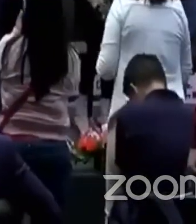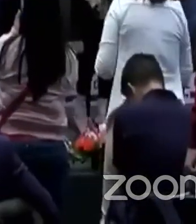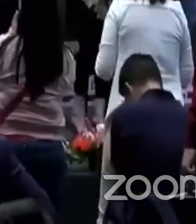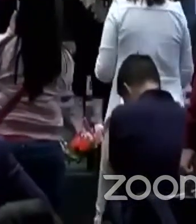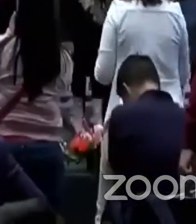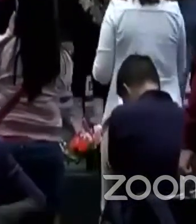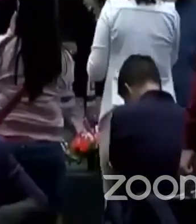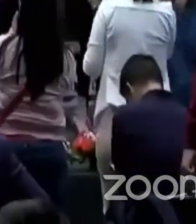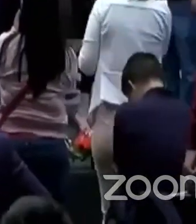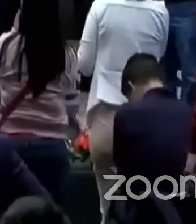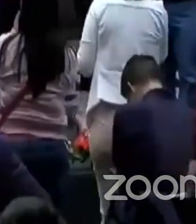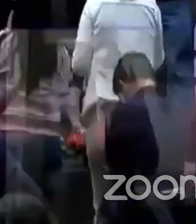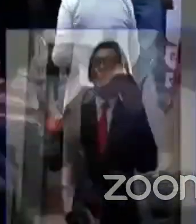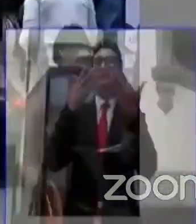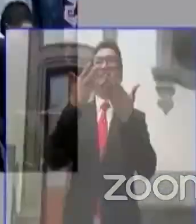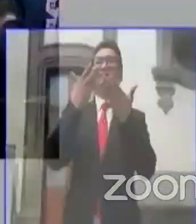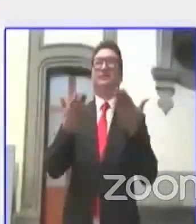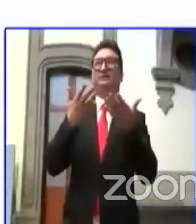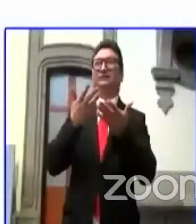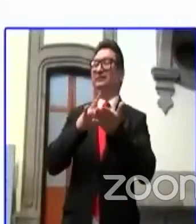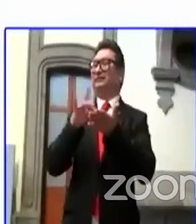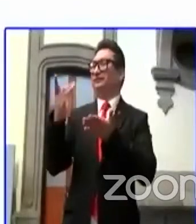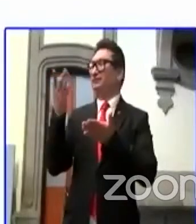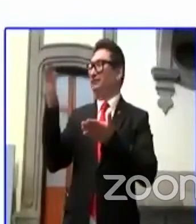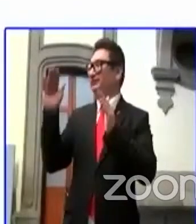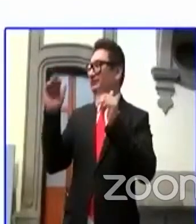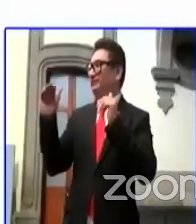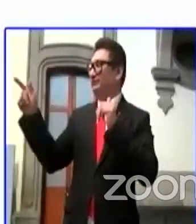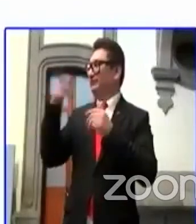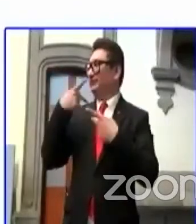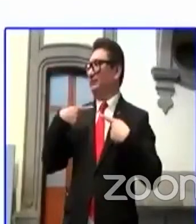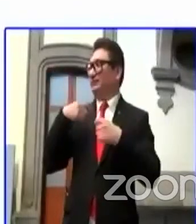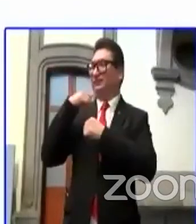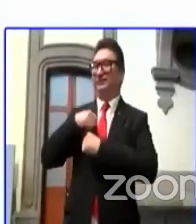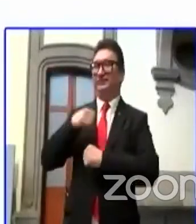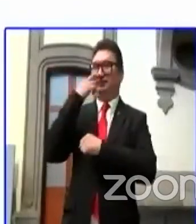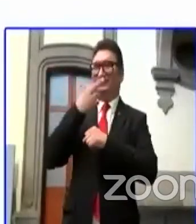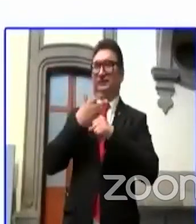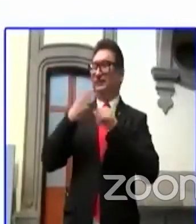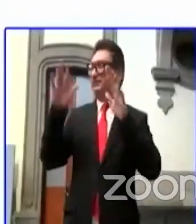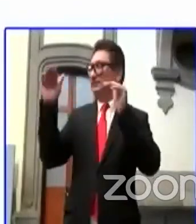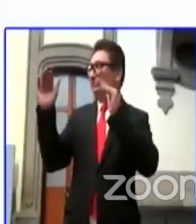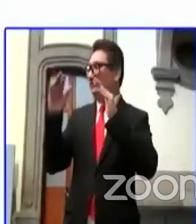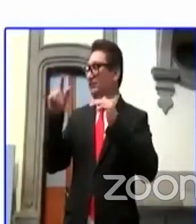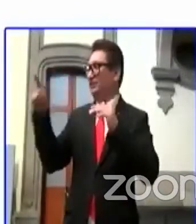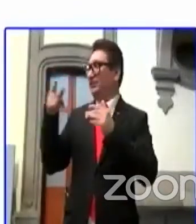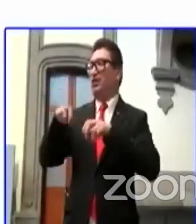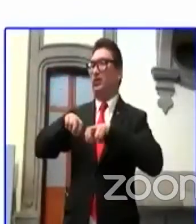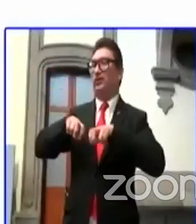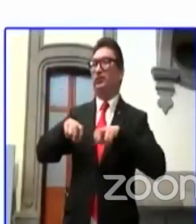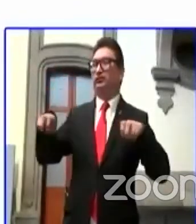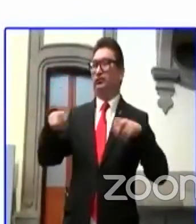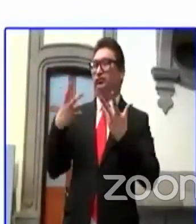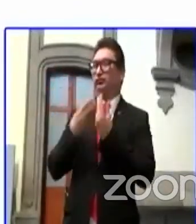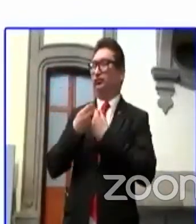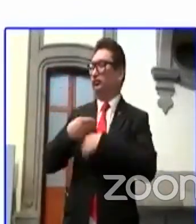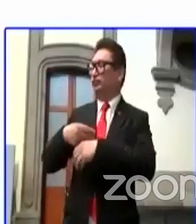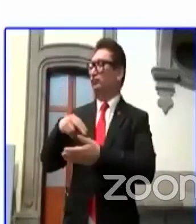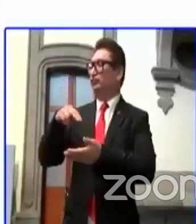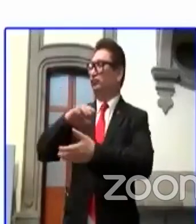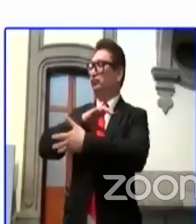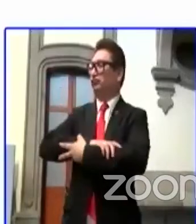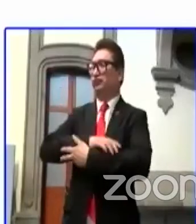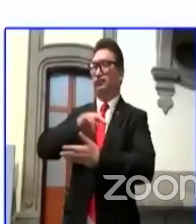Gracias. Es así como despedimos la intervención de las personalidades que el día de hoy nos acompañaron en la firma de este pacto, no sin